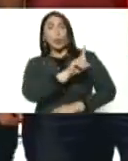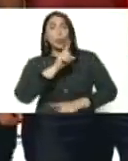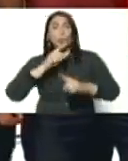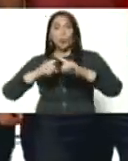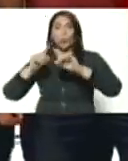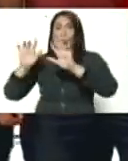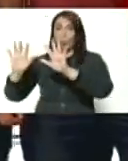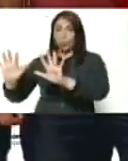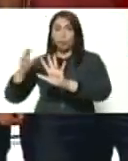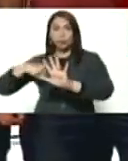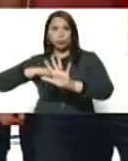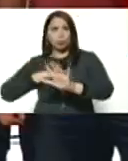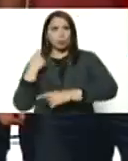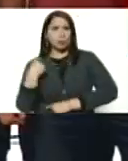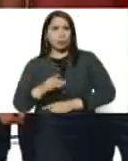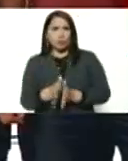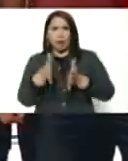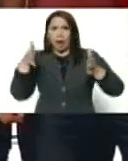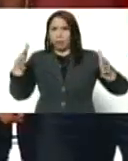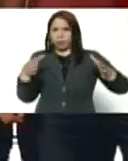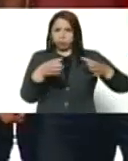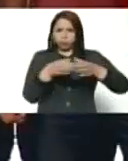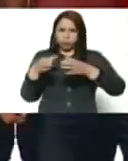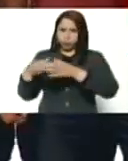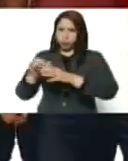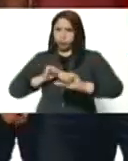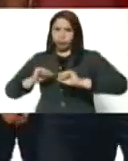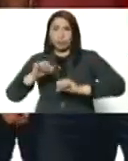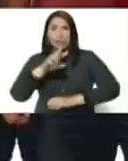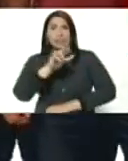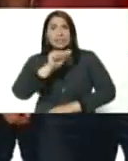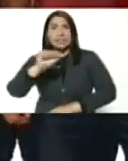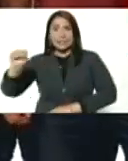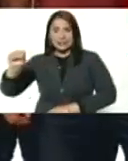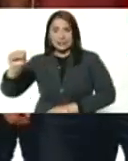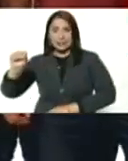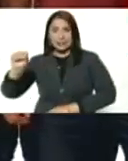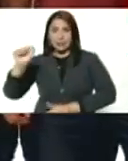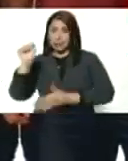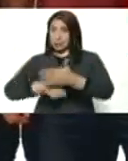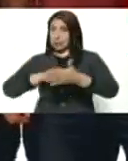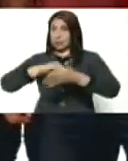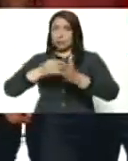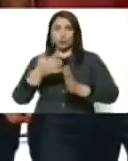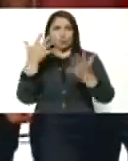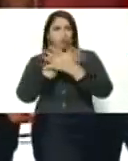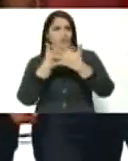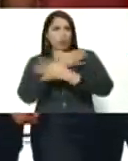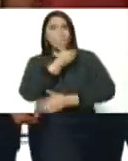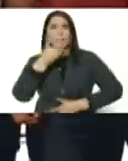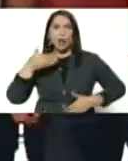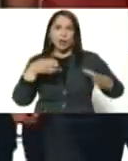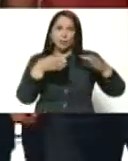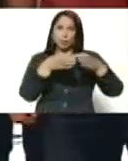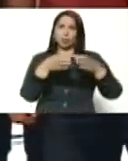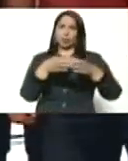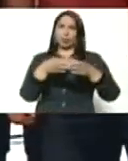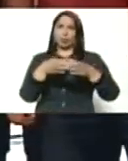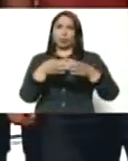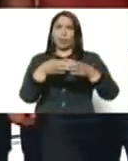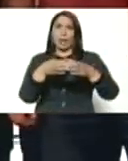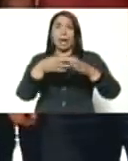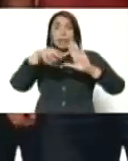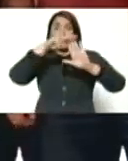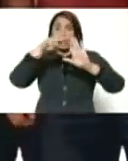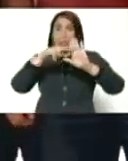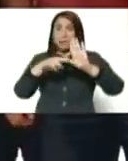que nosotros tenemos una gran estructura en este momento, que es la RAS. Sin duda, la mejor estructura a nivel político que se